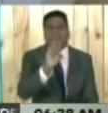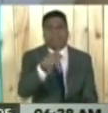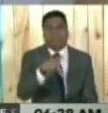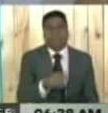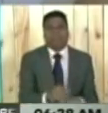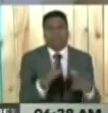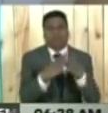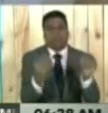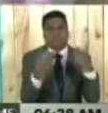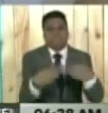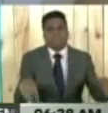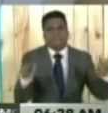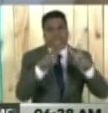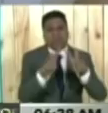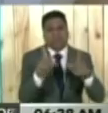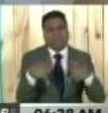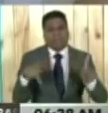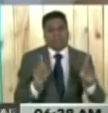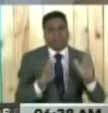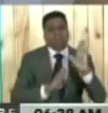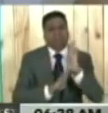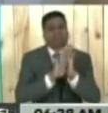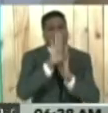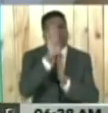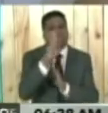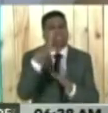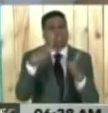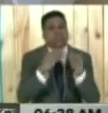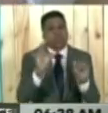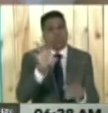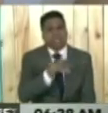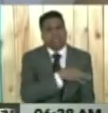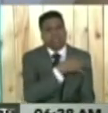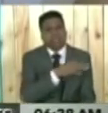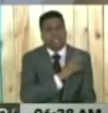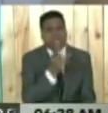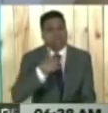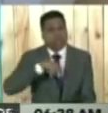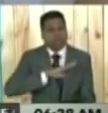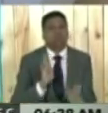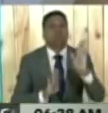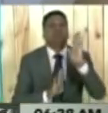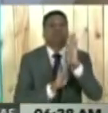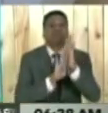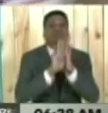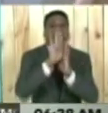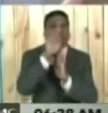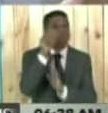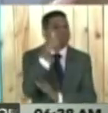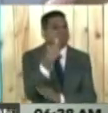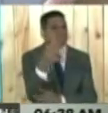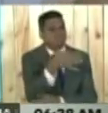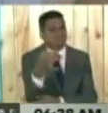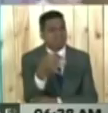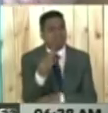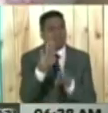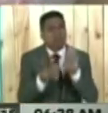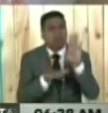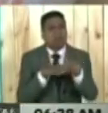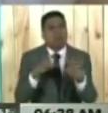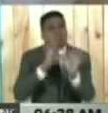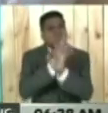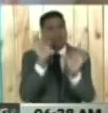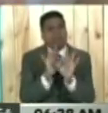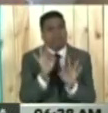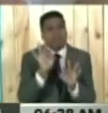que permita seguir desarrollando nuestra sociedad. Nosotros venimos avanzando como vía alterna con